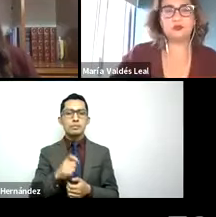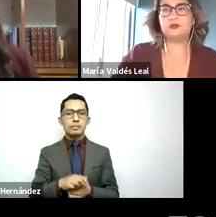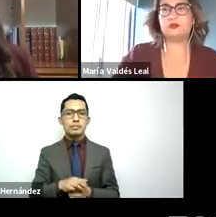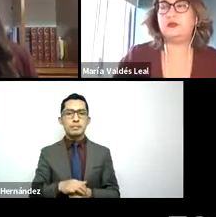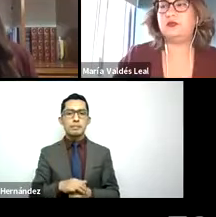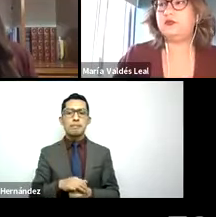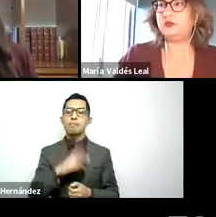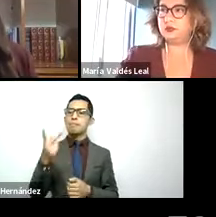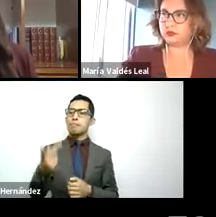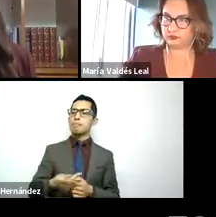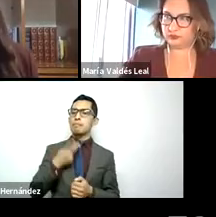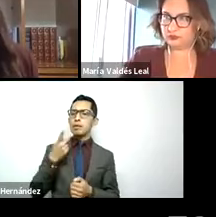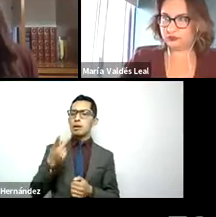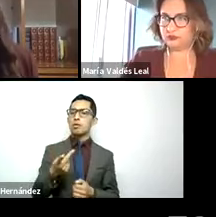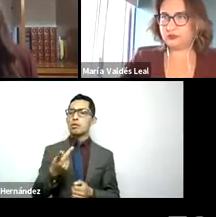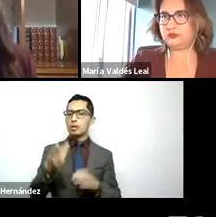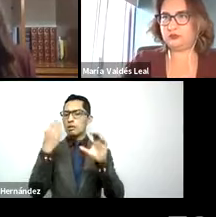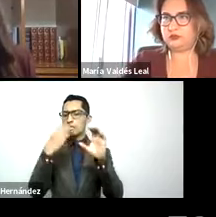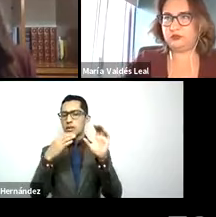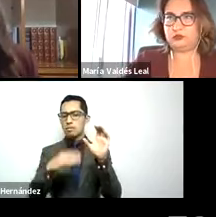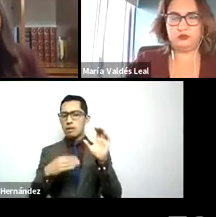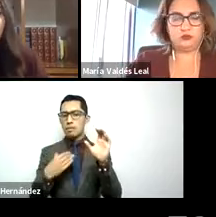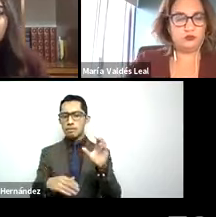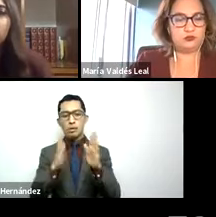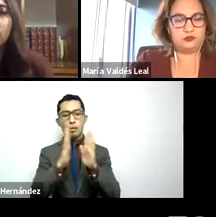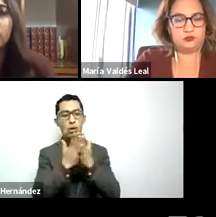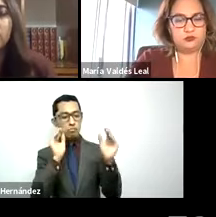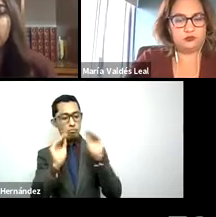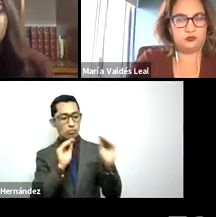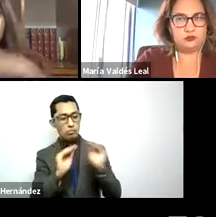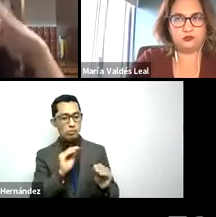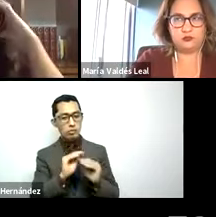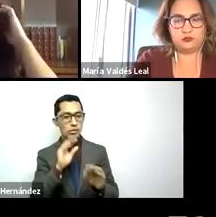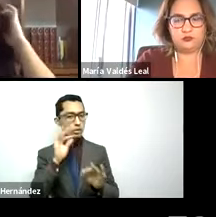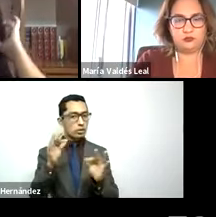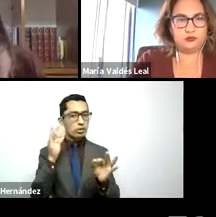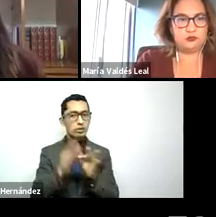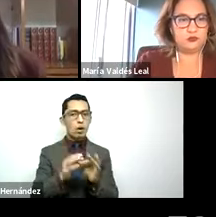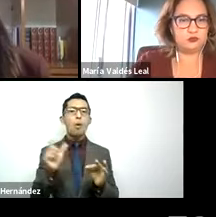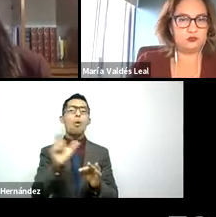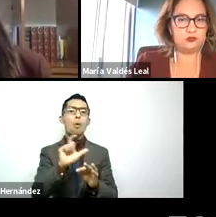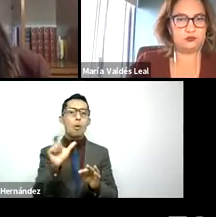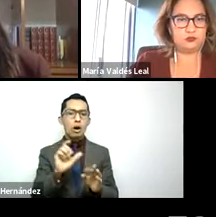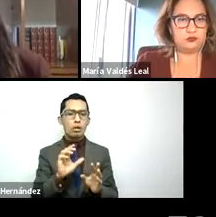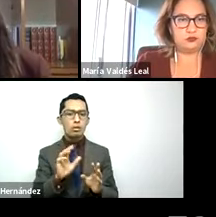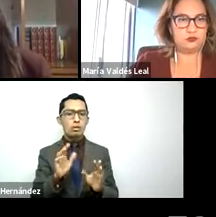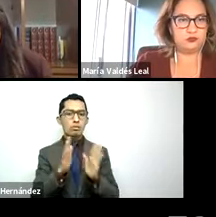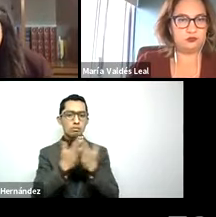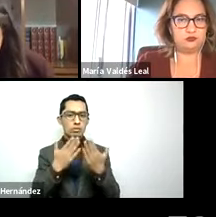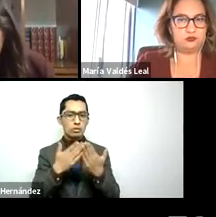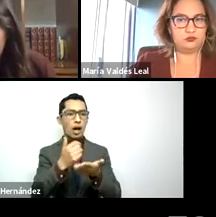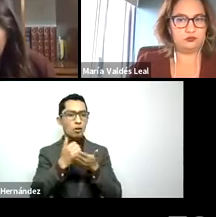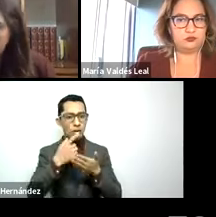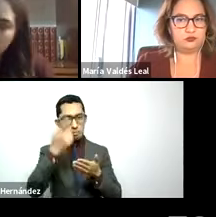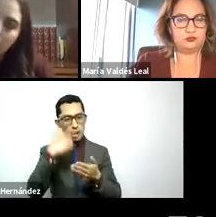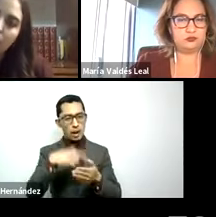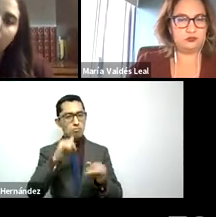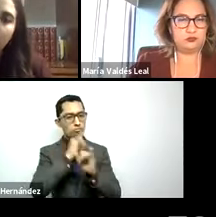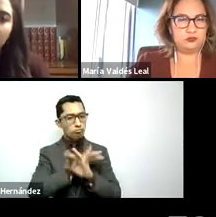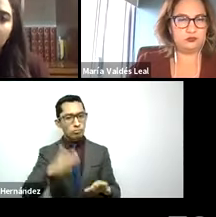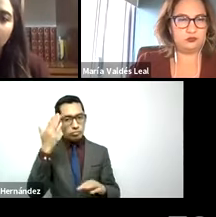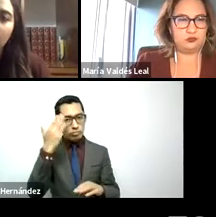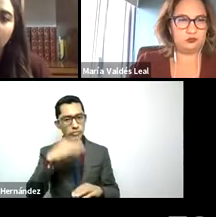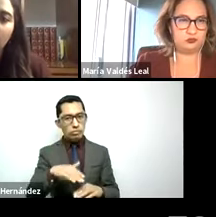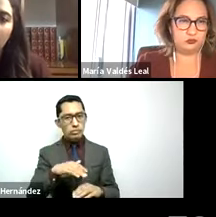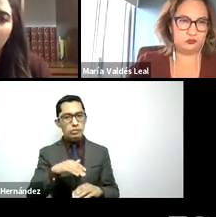preguntan que desde cuándo están estos cuadernos y si son vinculantes o informativos. Solamente